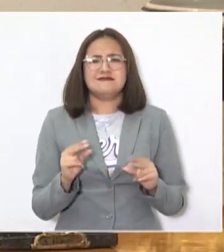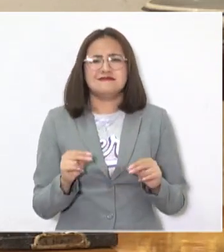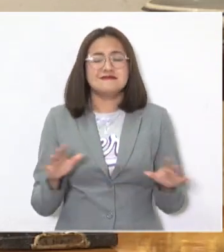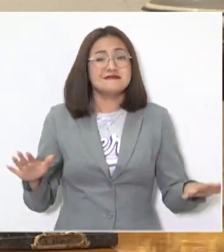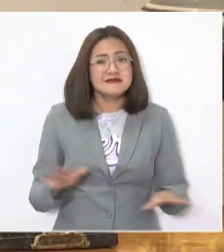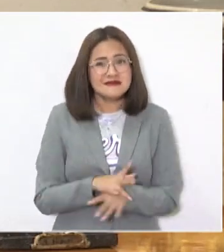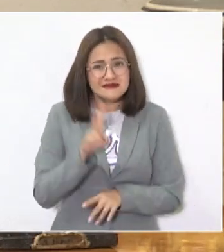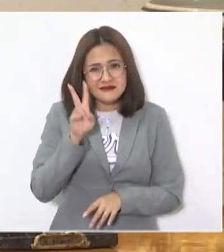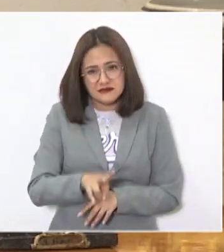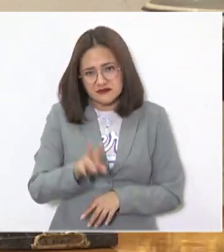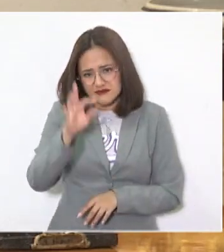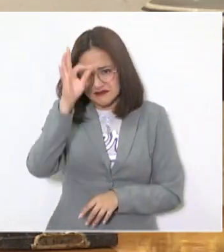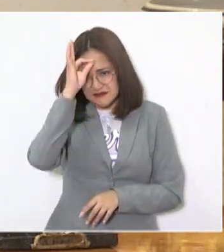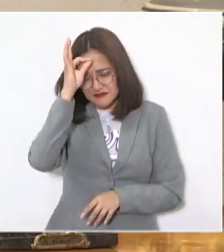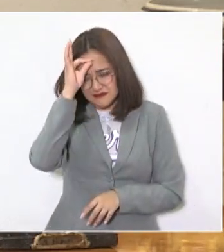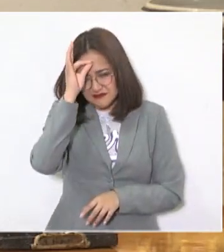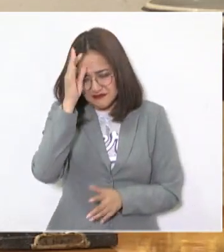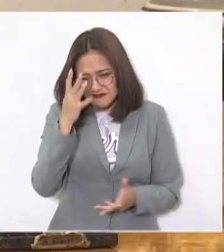¿Qué estupidez?